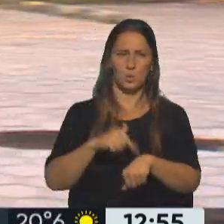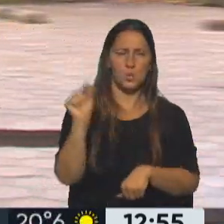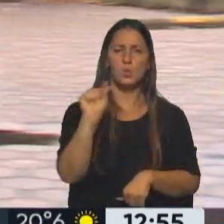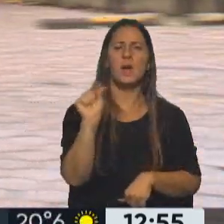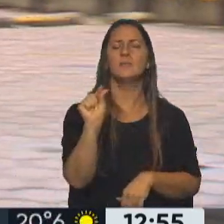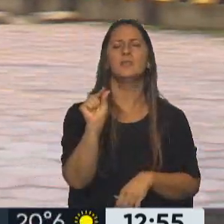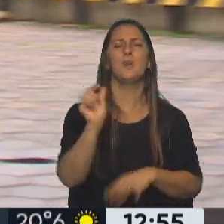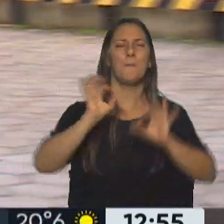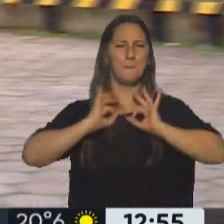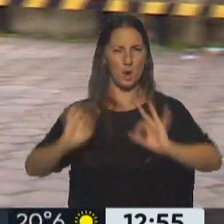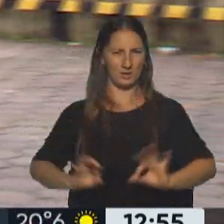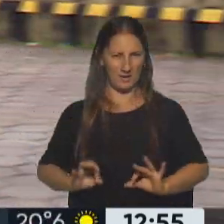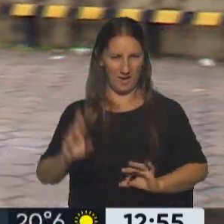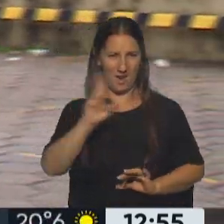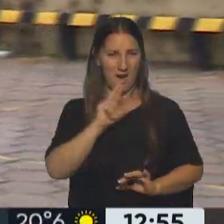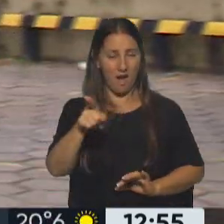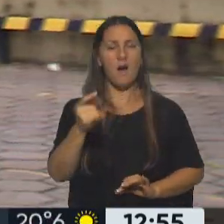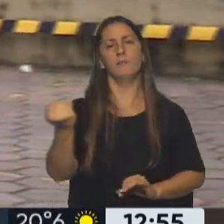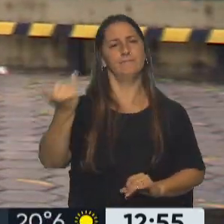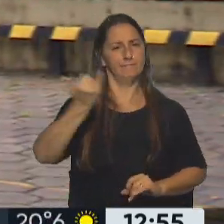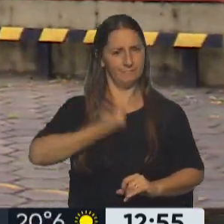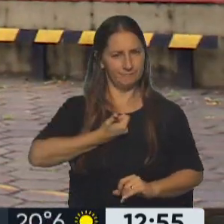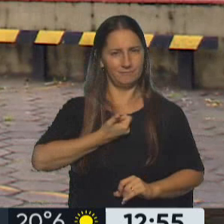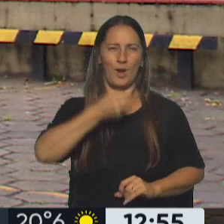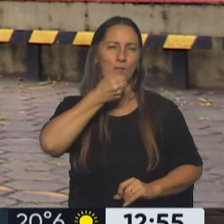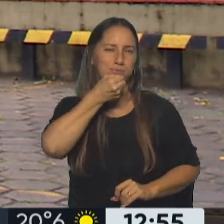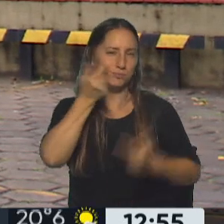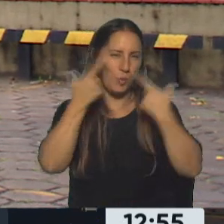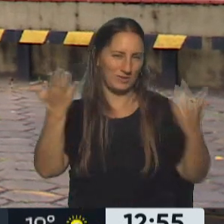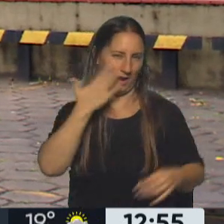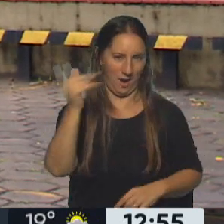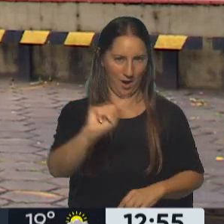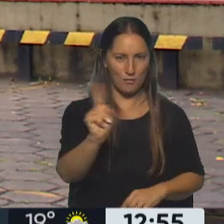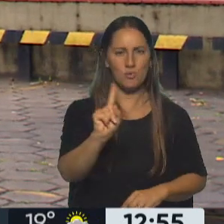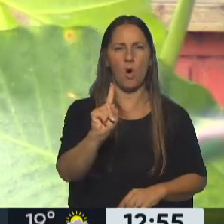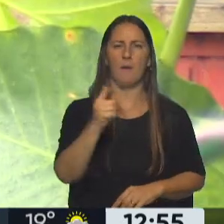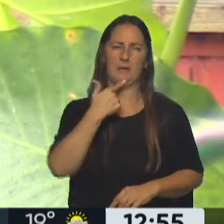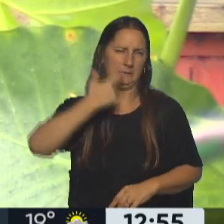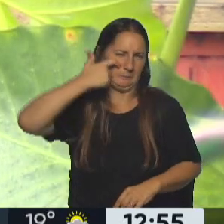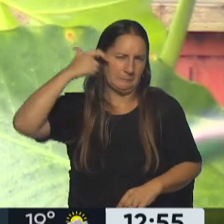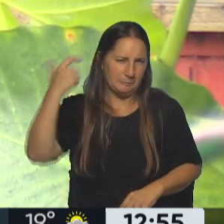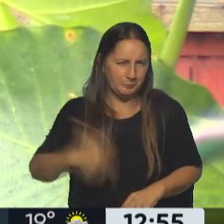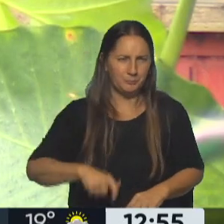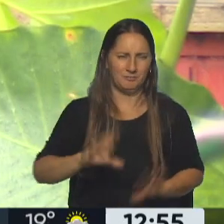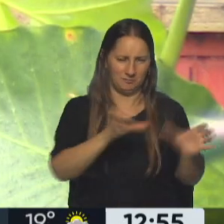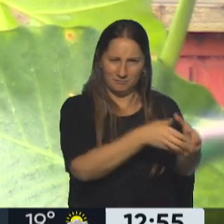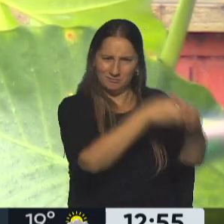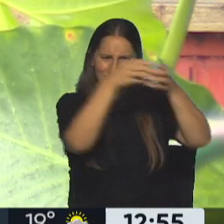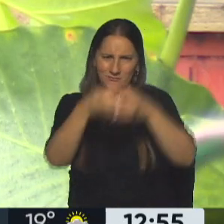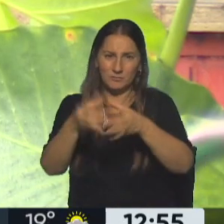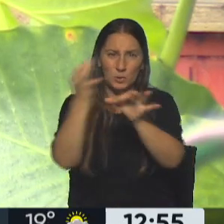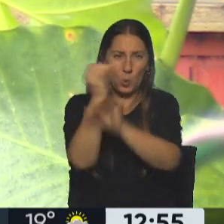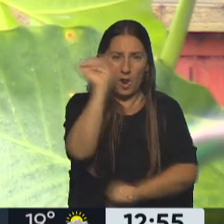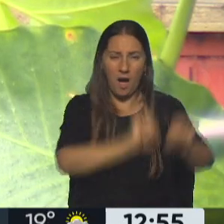más una de las porteras de la escuela nos dijo fuera de micrófono que es una vergüenza porque con una Cuadrilla para que limpia